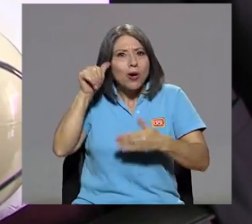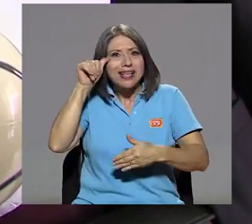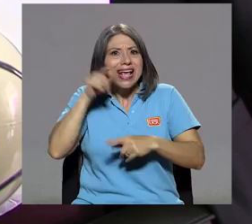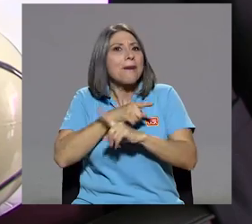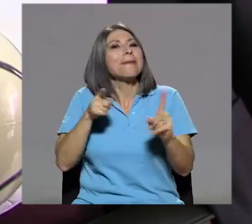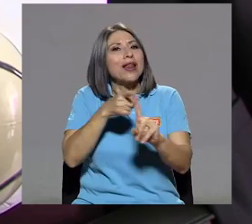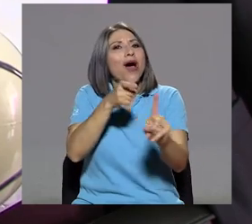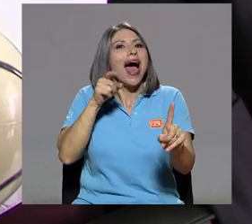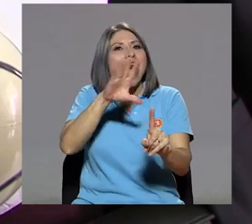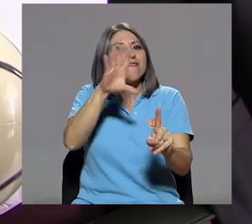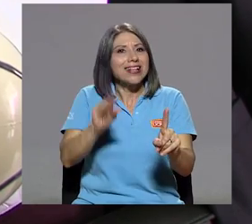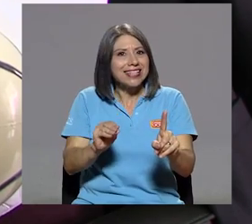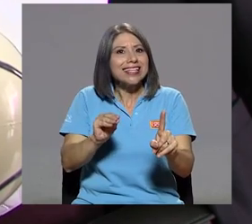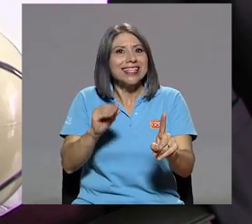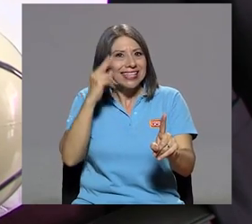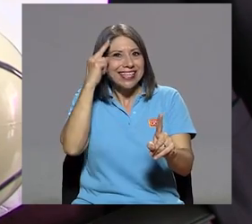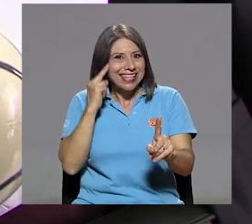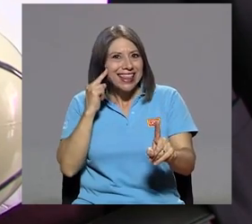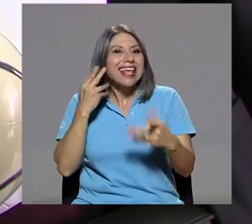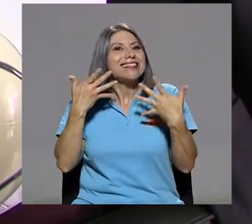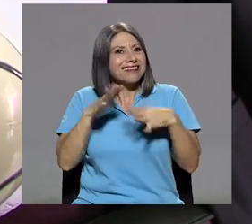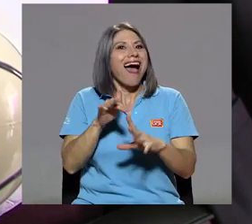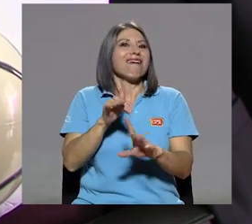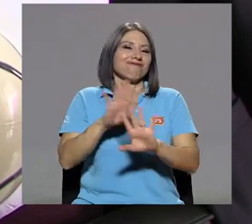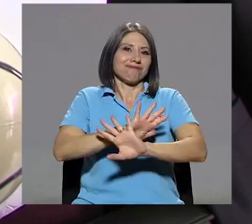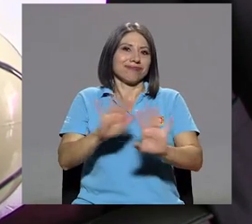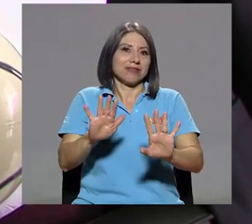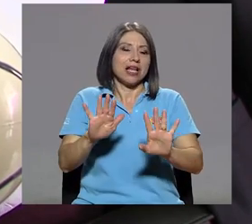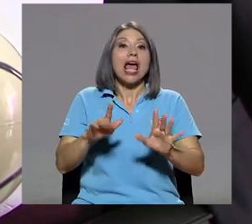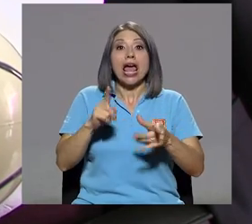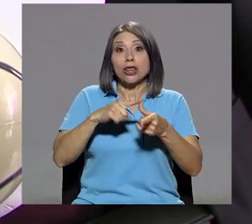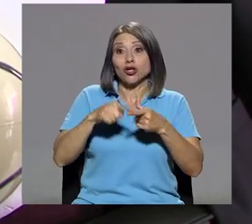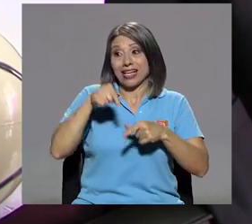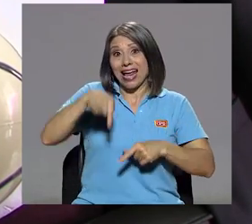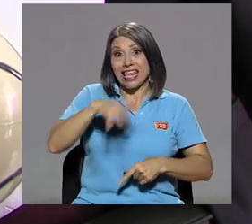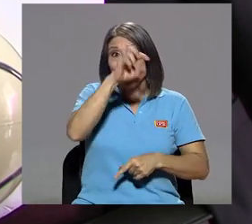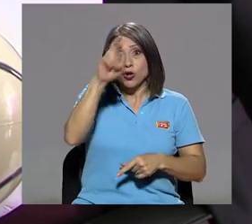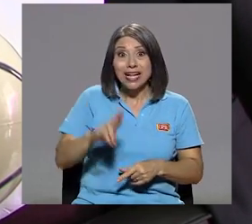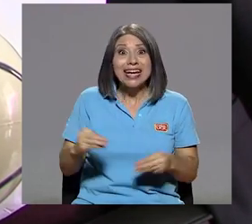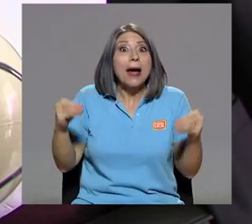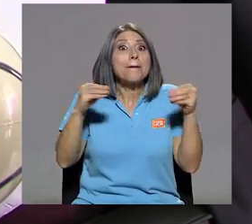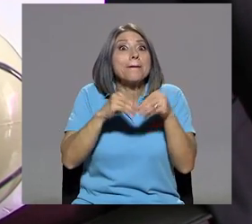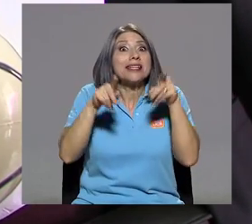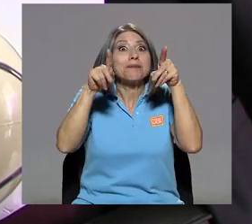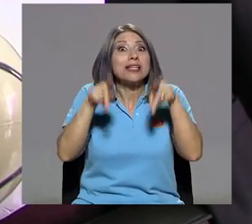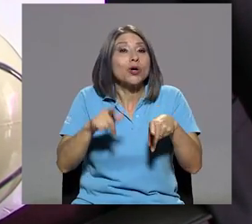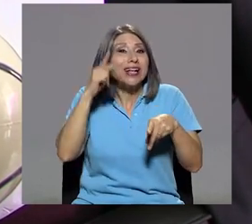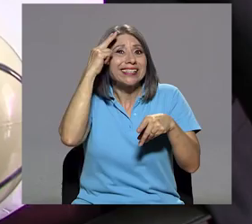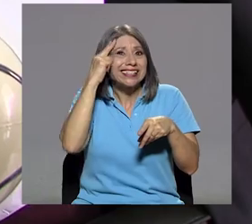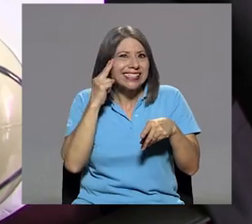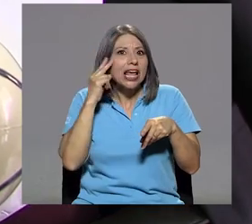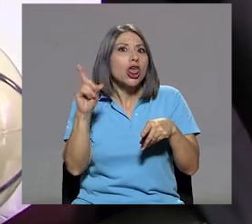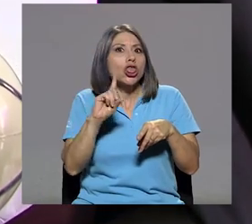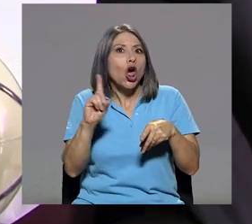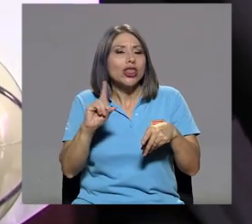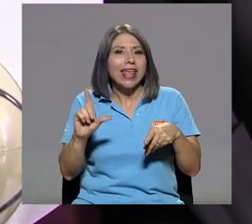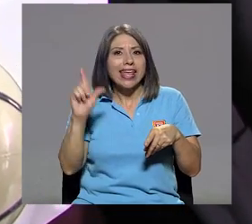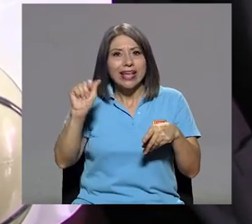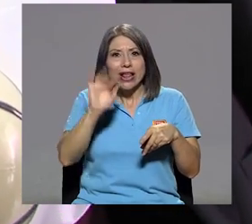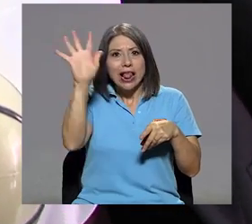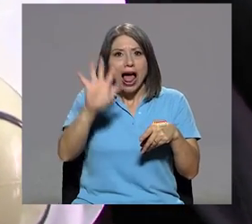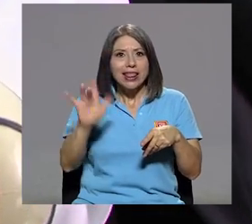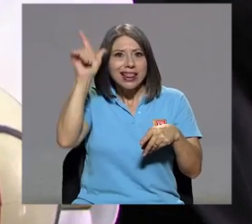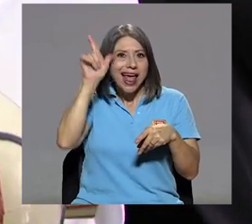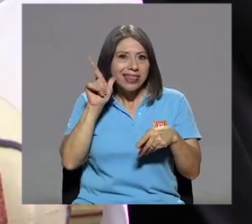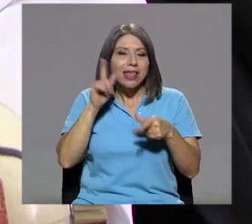eso, pero ser afrodescendiente ya per se. Entonces, por ejemplo, la población de Costa Rica, donde más se concentran afrodescendientes, que es en la costa